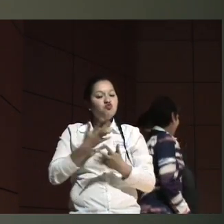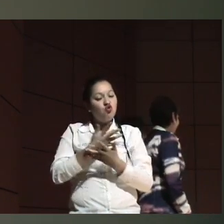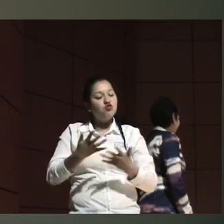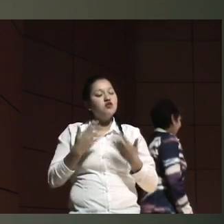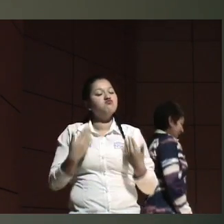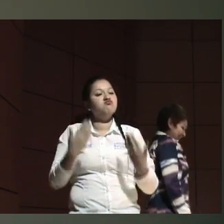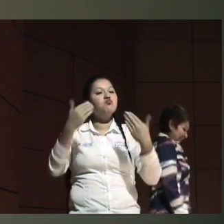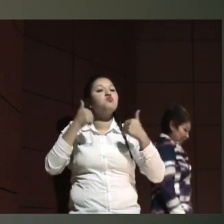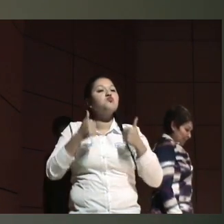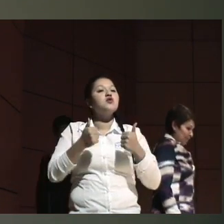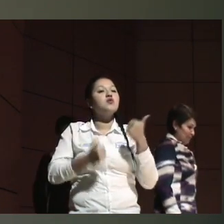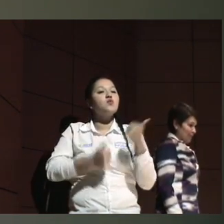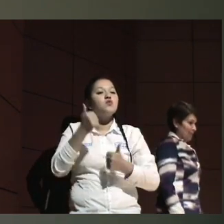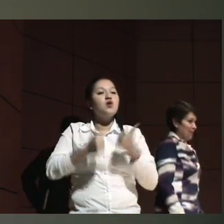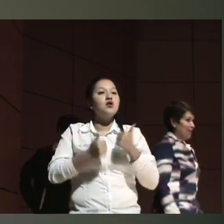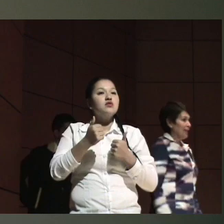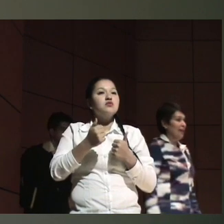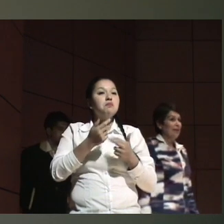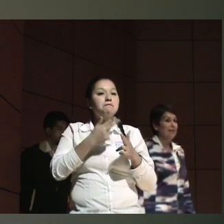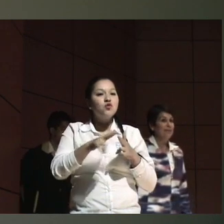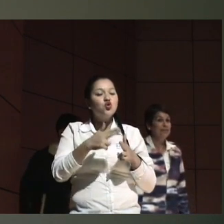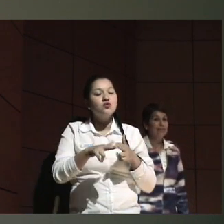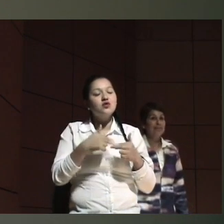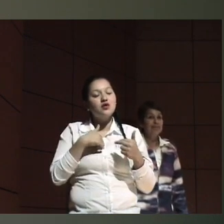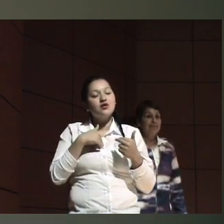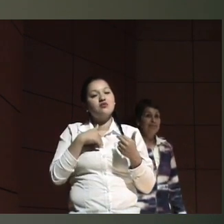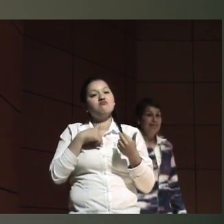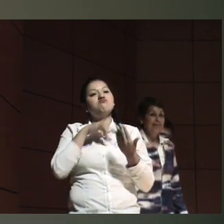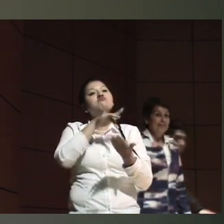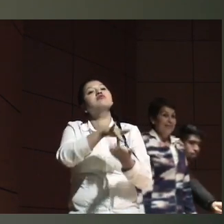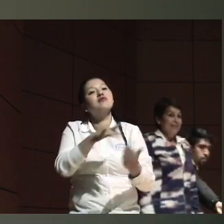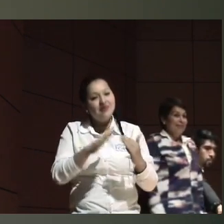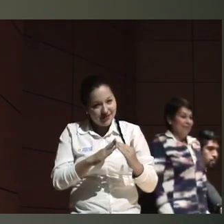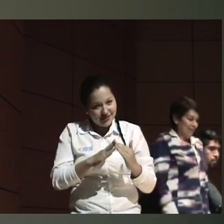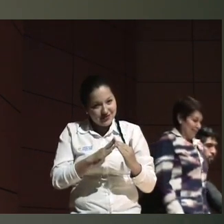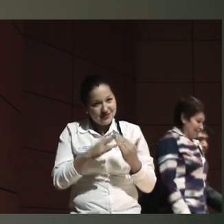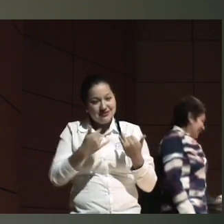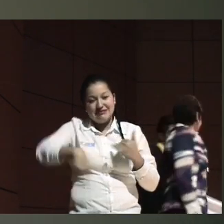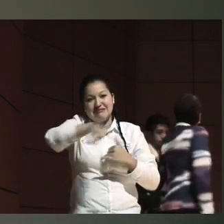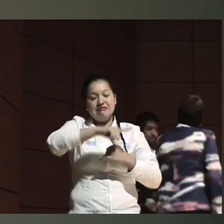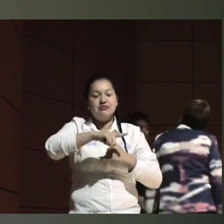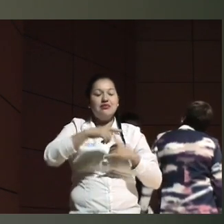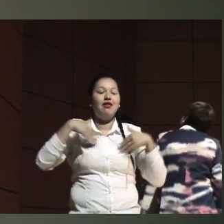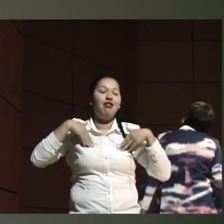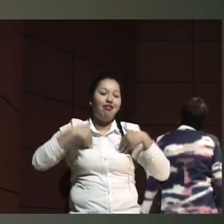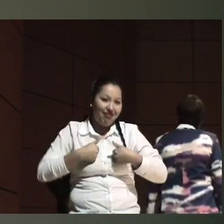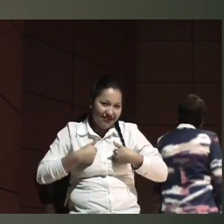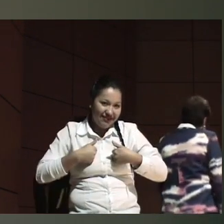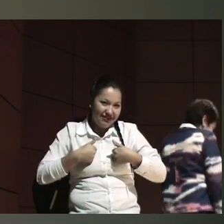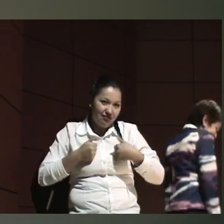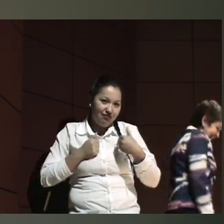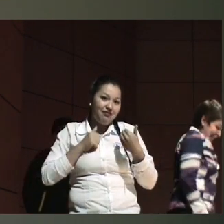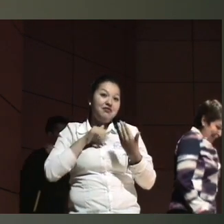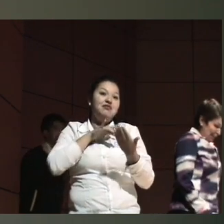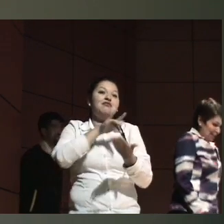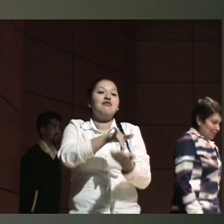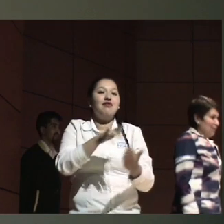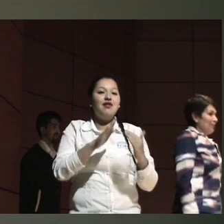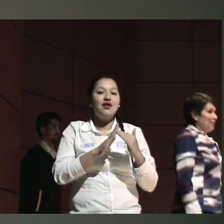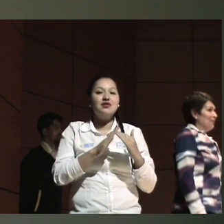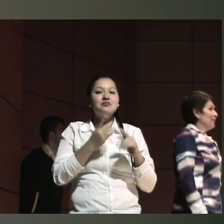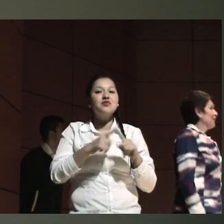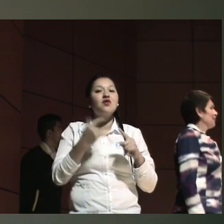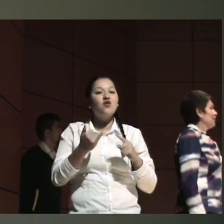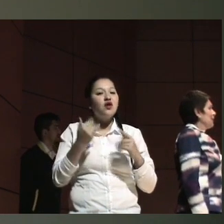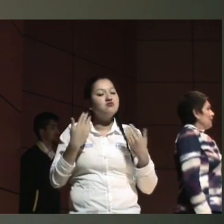estamos pensando en el retorno a casa o al lugar donde vamos a descansar o quizá a seguir trabajando pero la gran ventaja